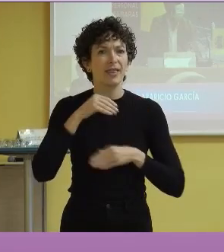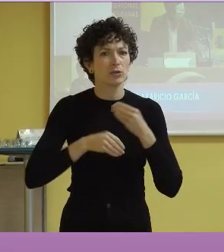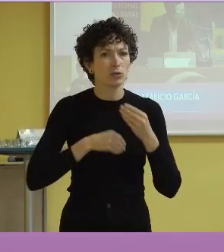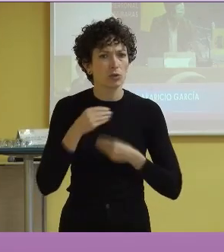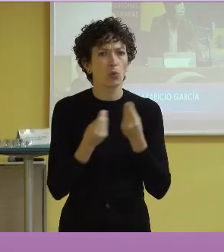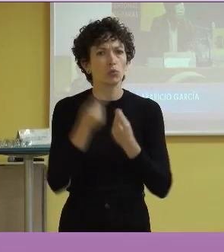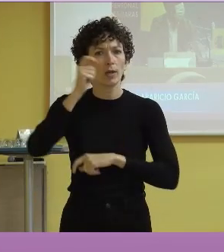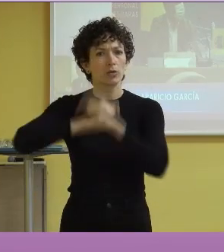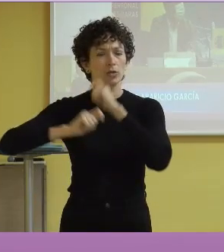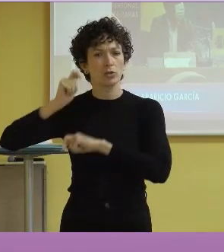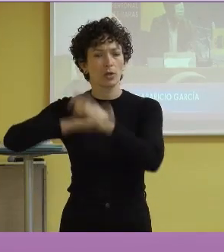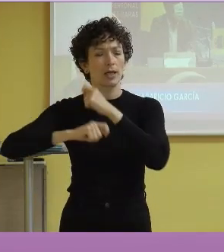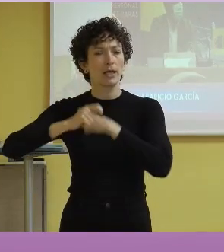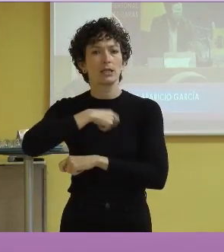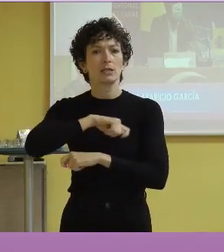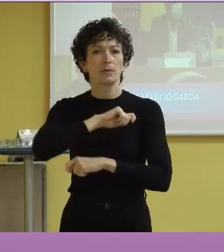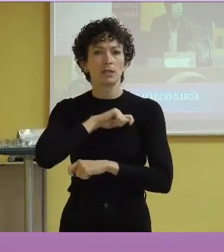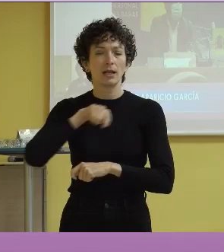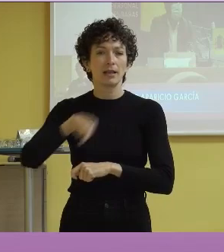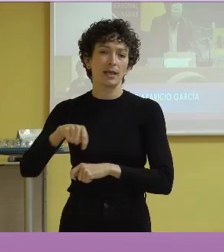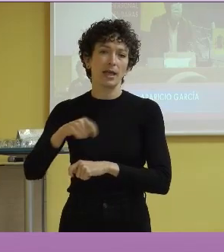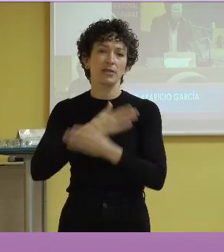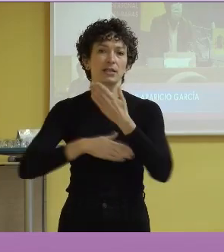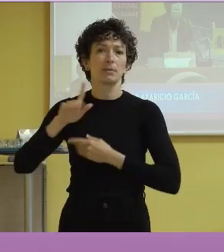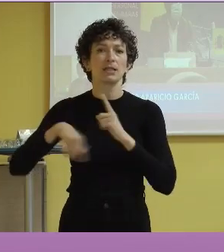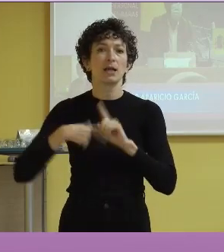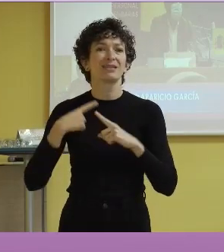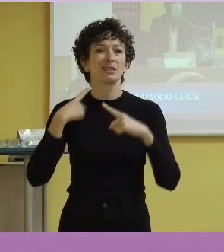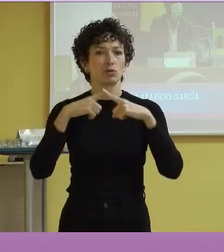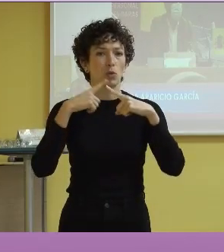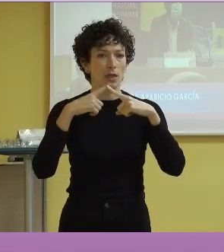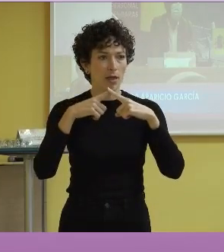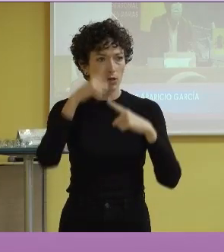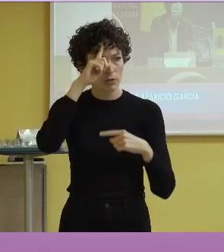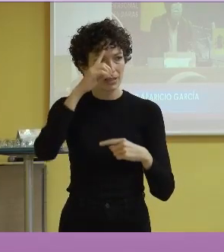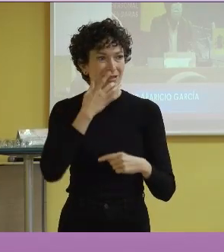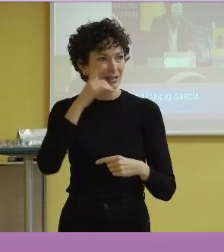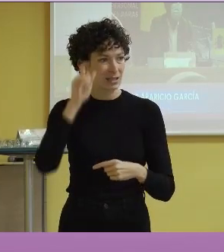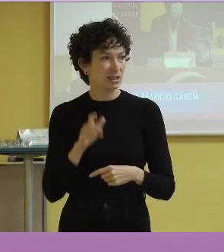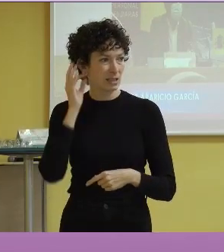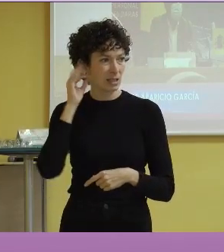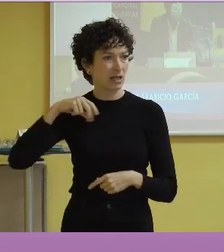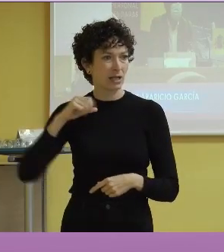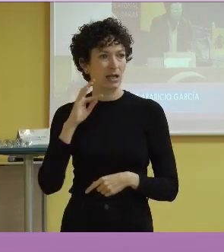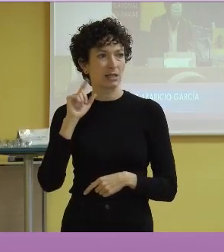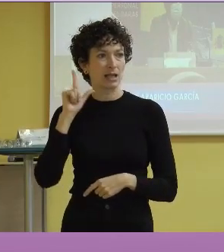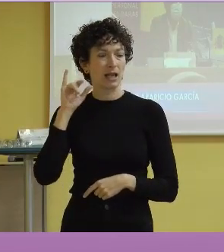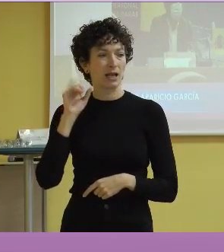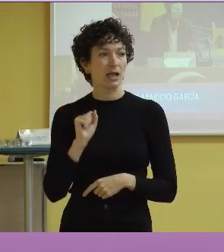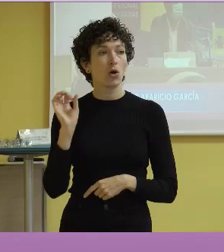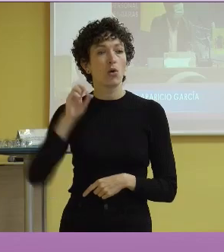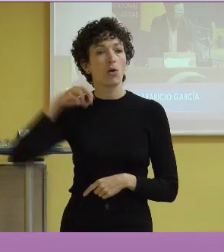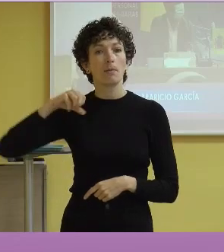Asociación Española de Discapacidad y Sexualidad. No sé si está por ahí Natalia, sino Marta Fonfría, que son las